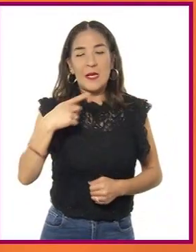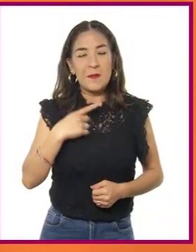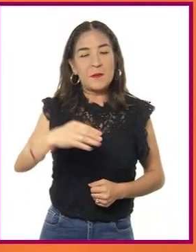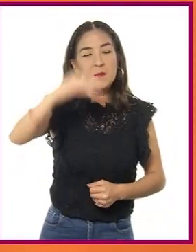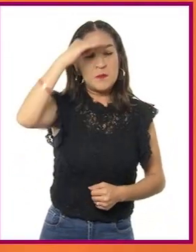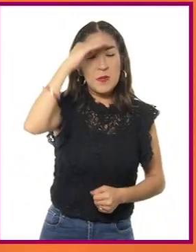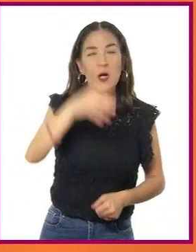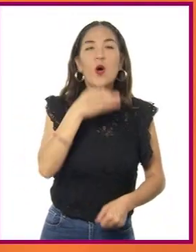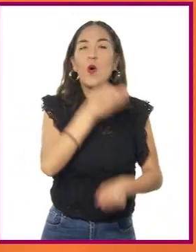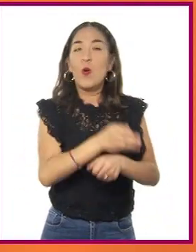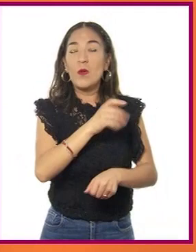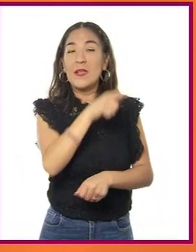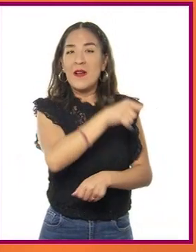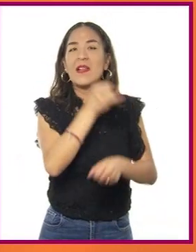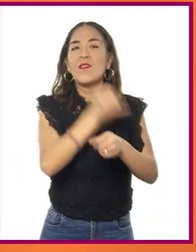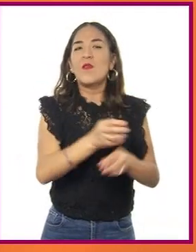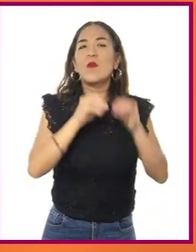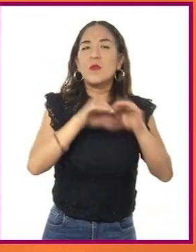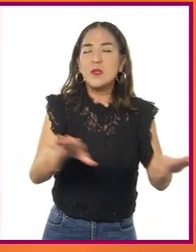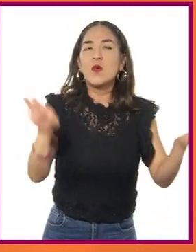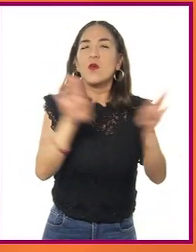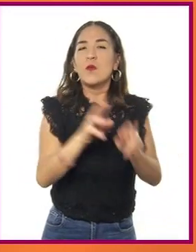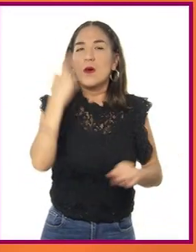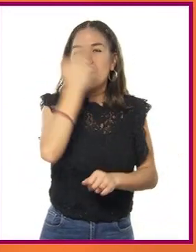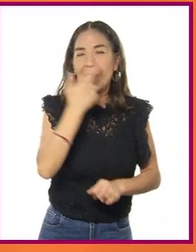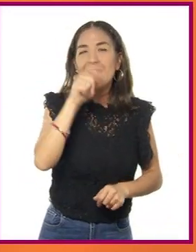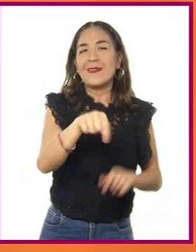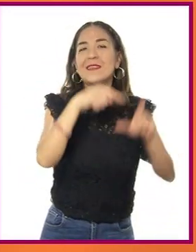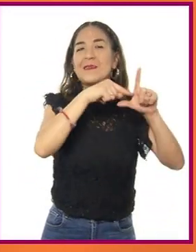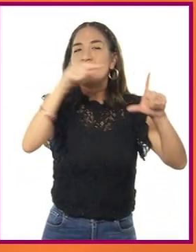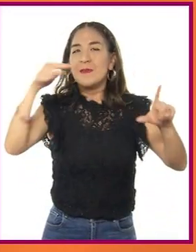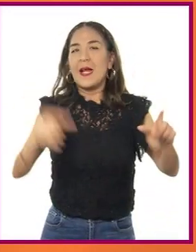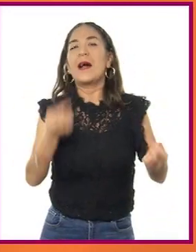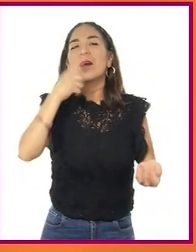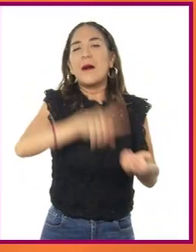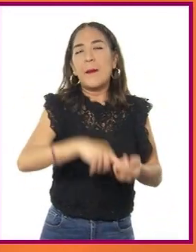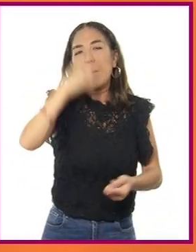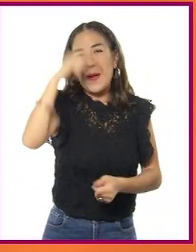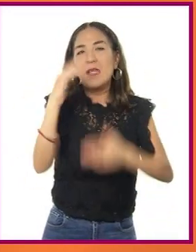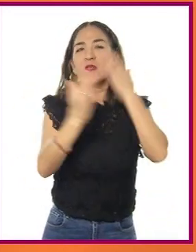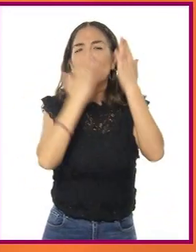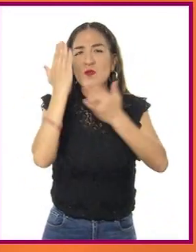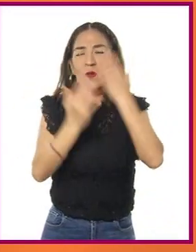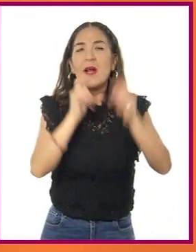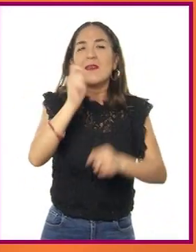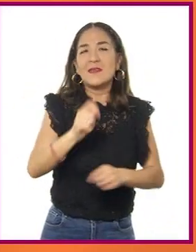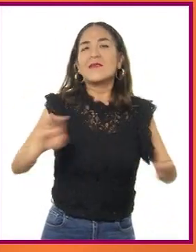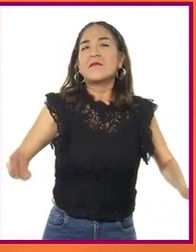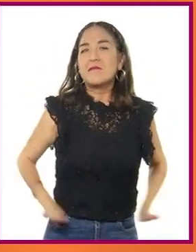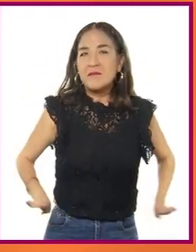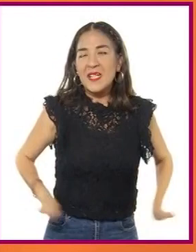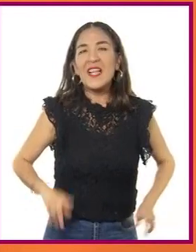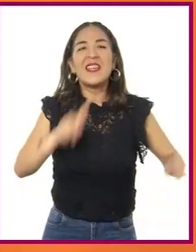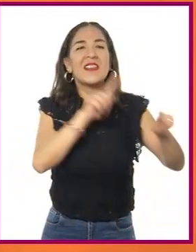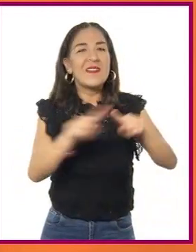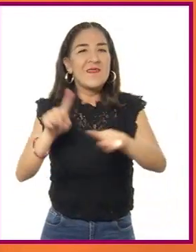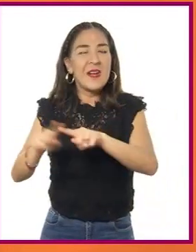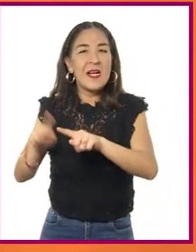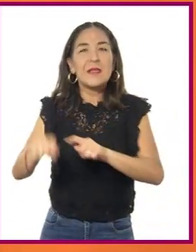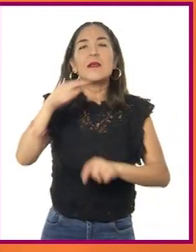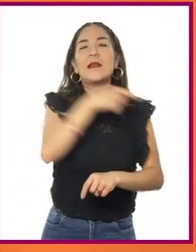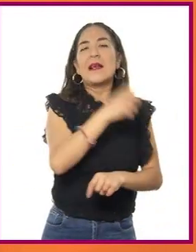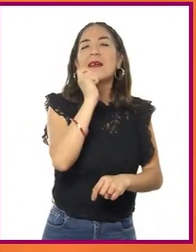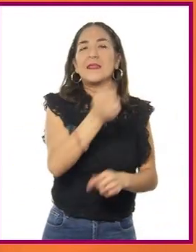toda la información obtenida a través del análisis de una gráfica para estudiar distintas características de la función